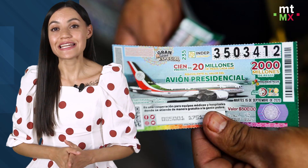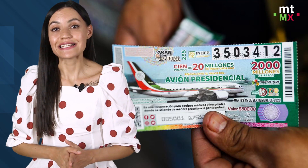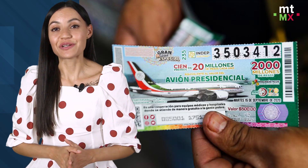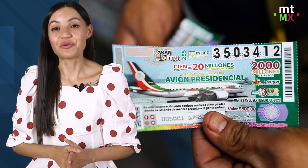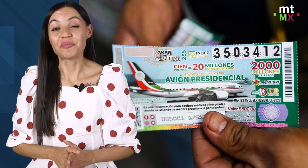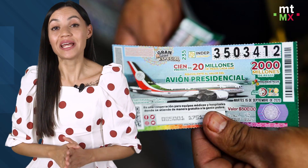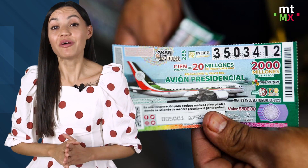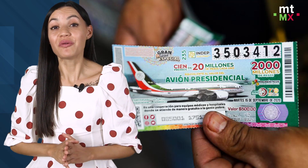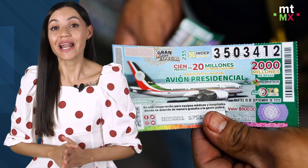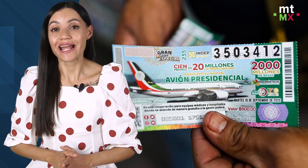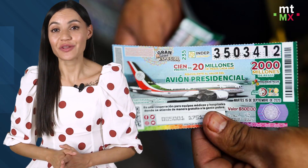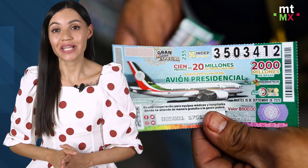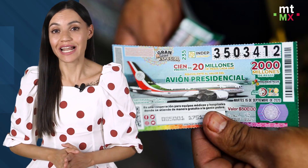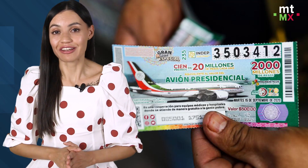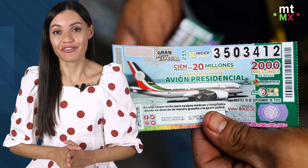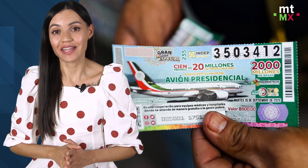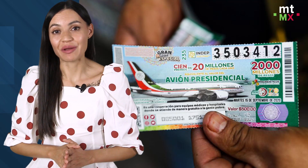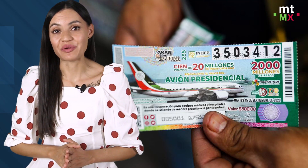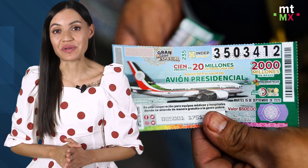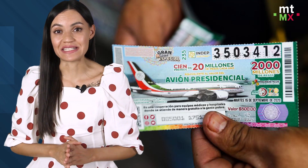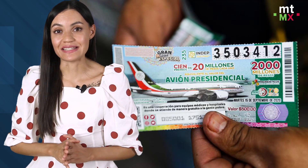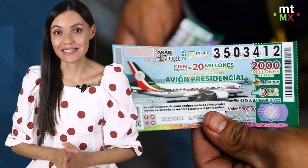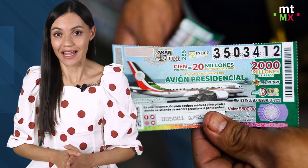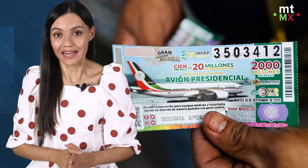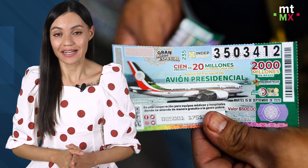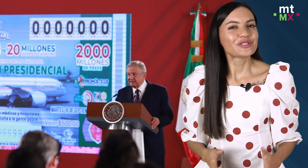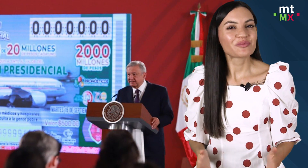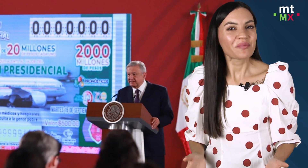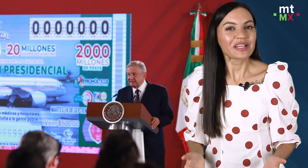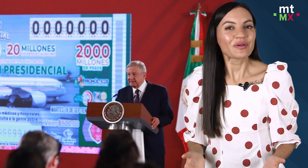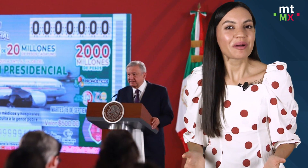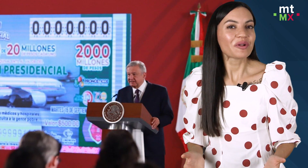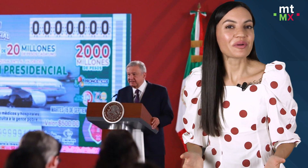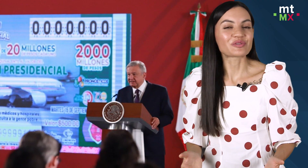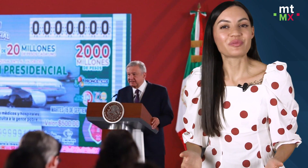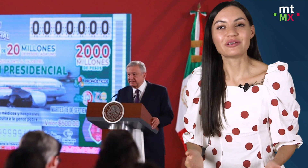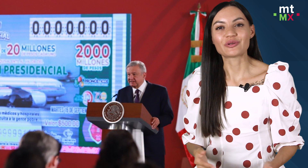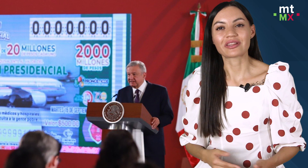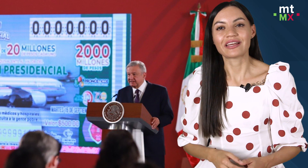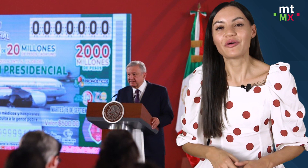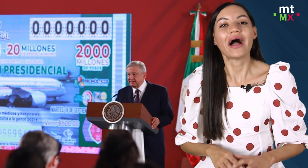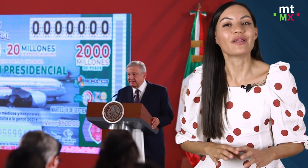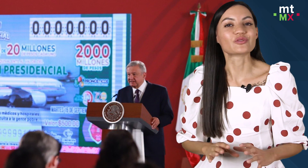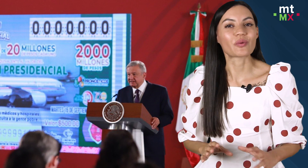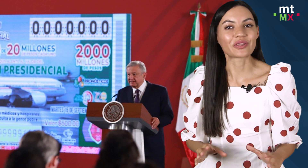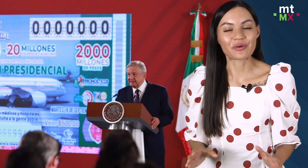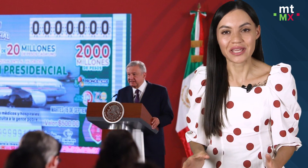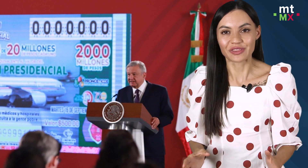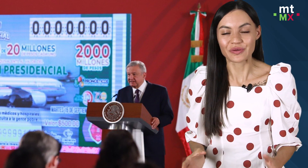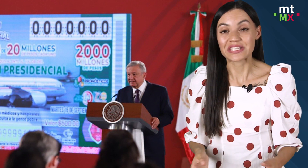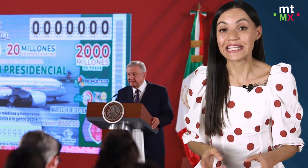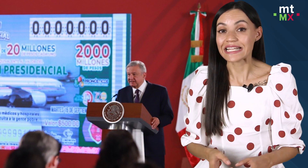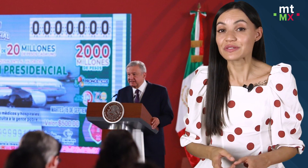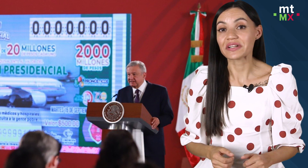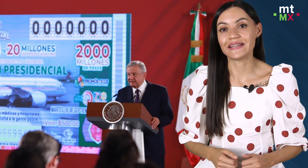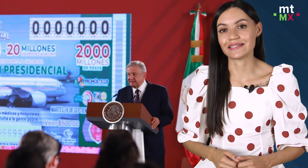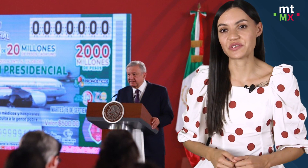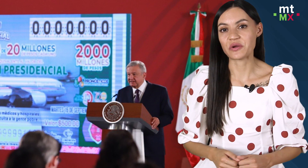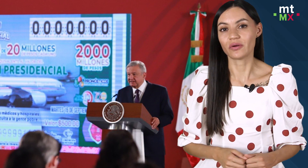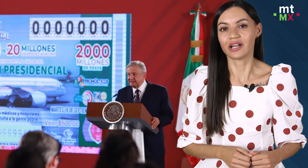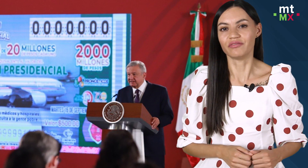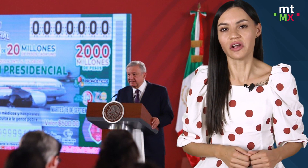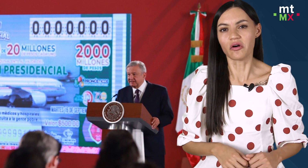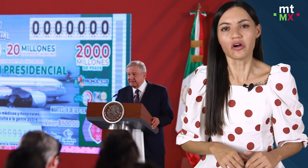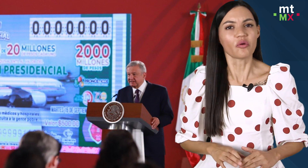en unos días se cumple un año de la rifa del avión presidencial en su momento hablo presumir el sorteo a los cuatro vientos y trazo